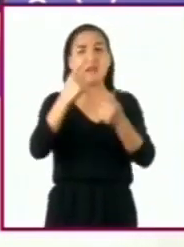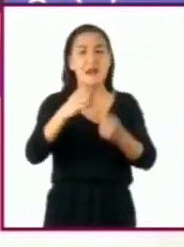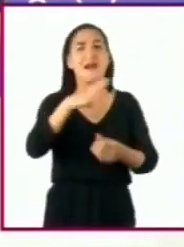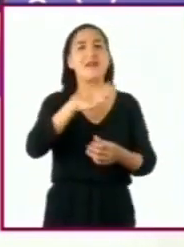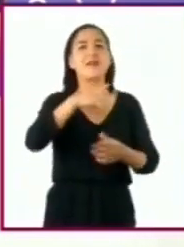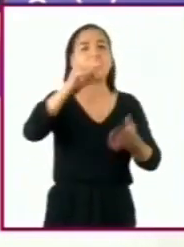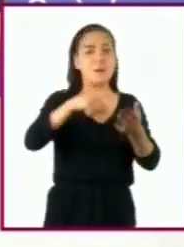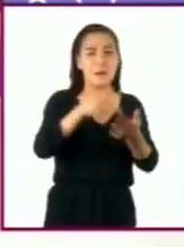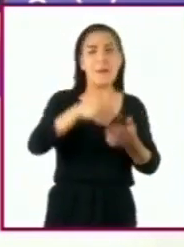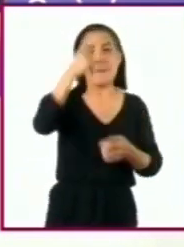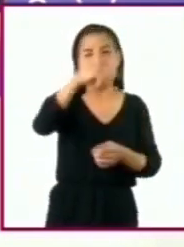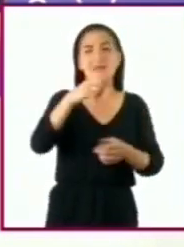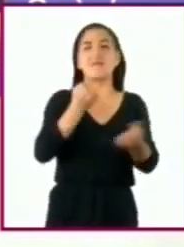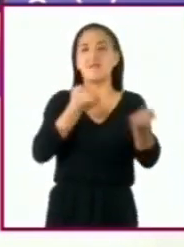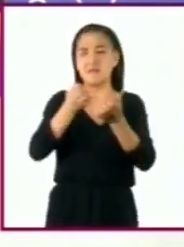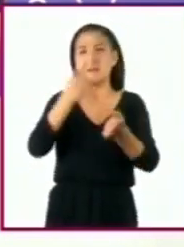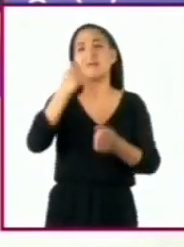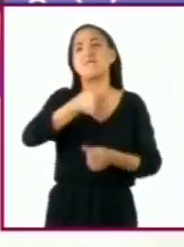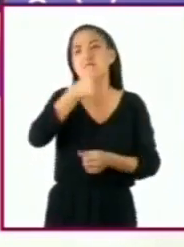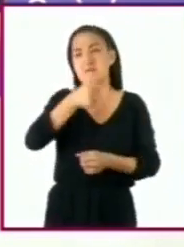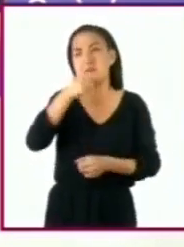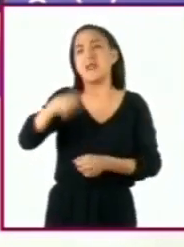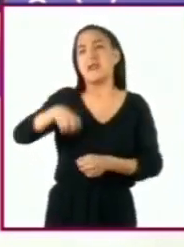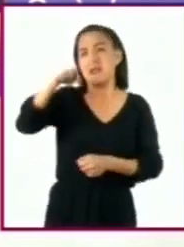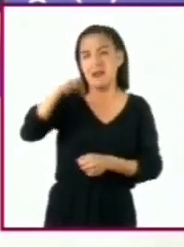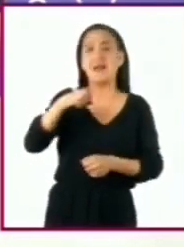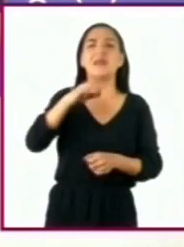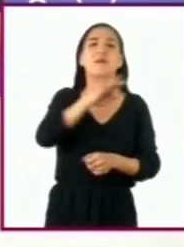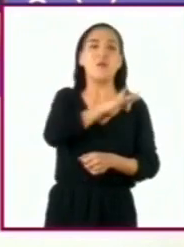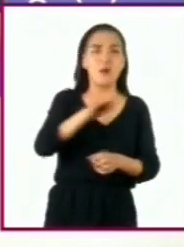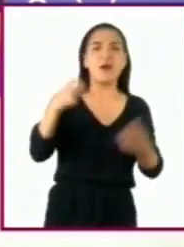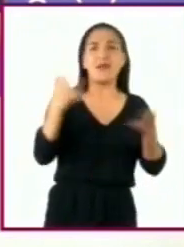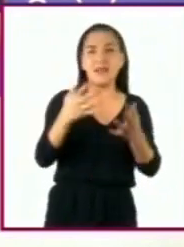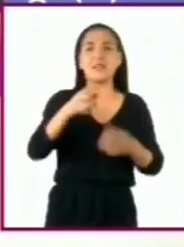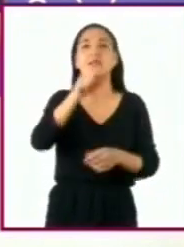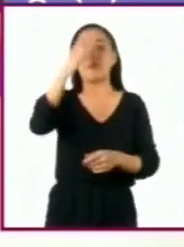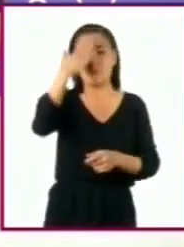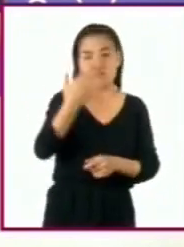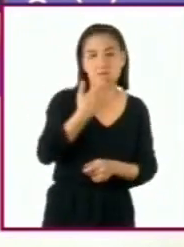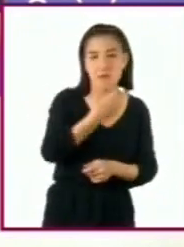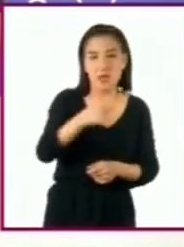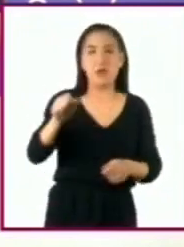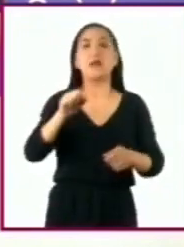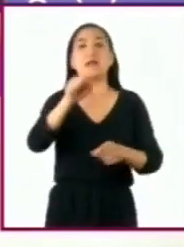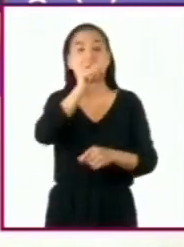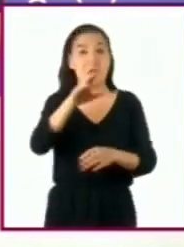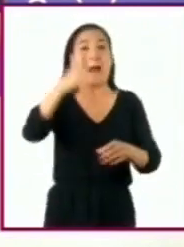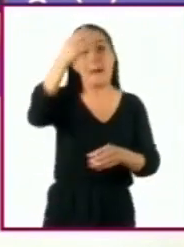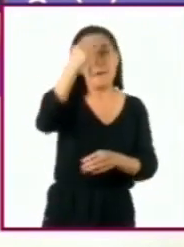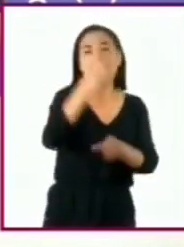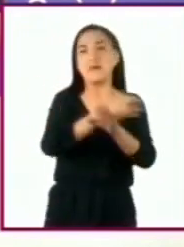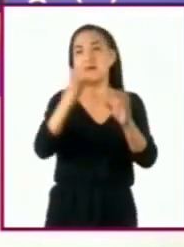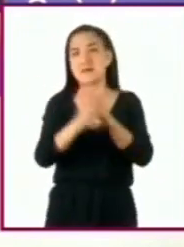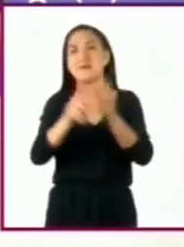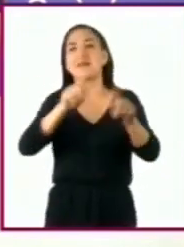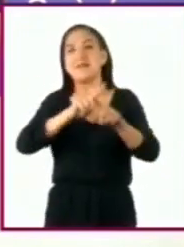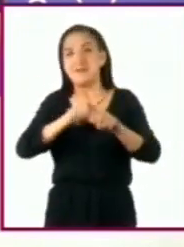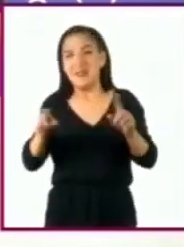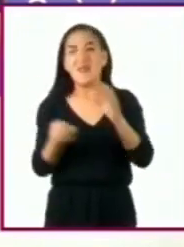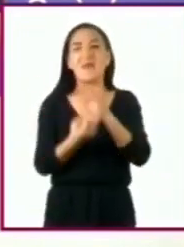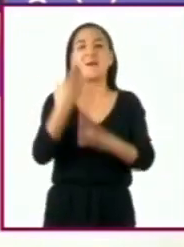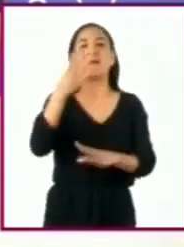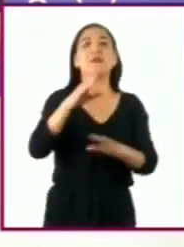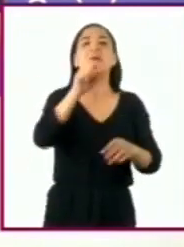actividades artísticas para los adultos mayores y ahí no solo desarrollan habilidades o aprenden cosas nuevas, también conocen a